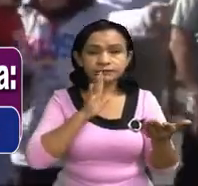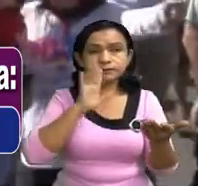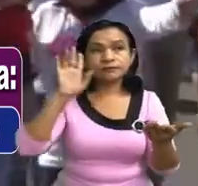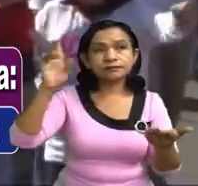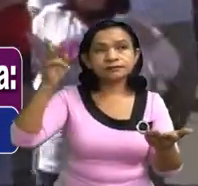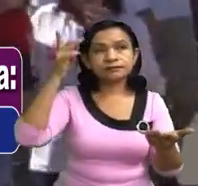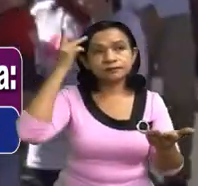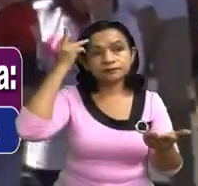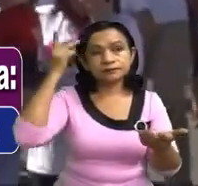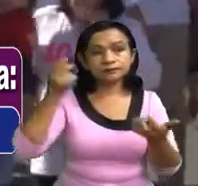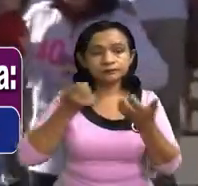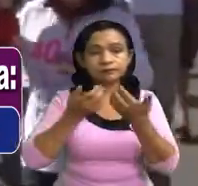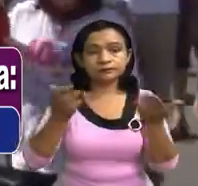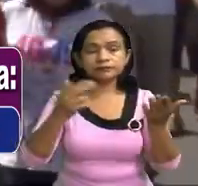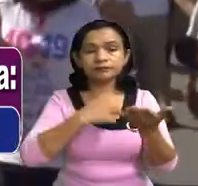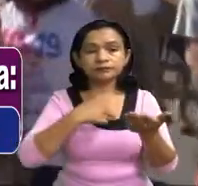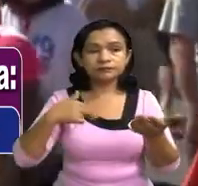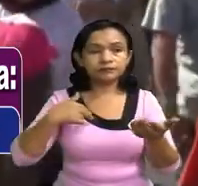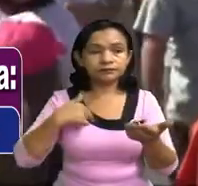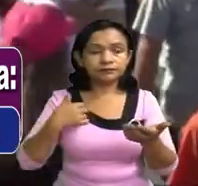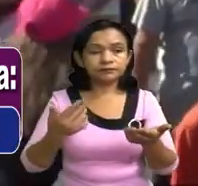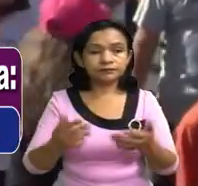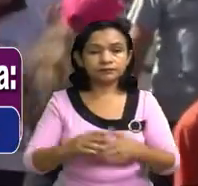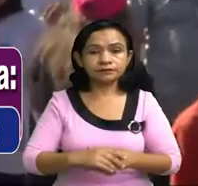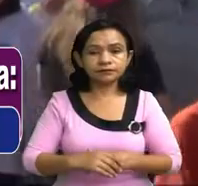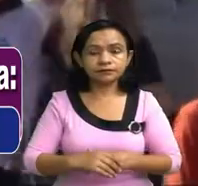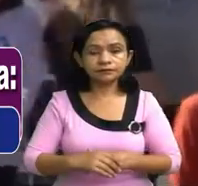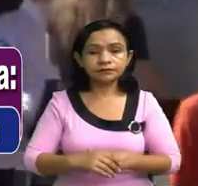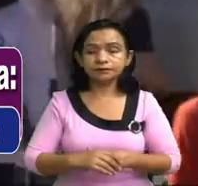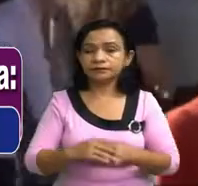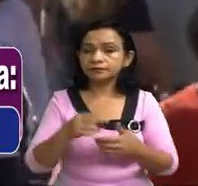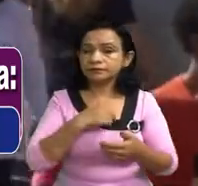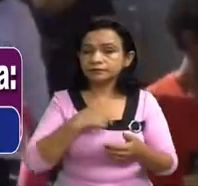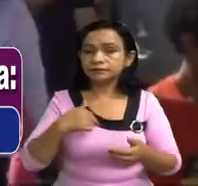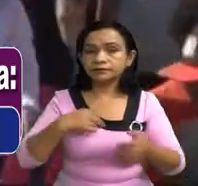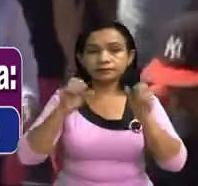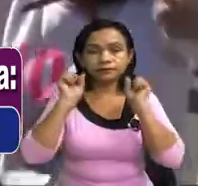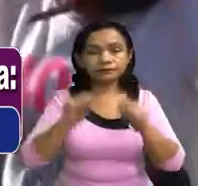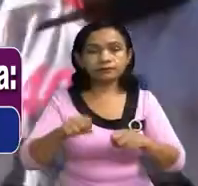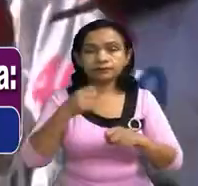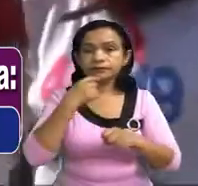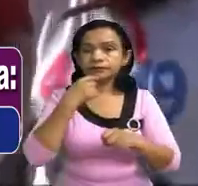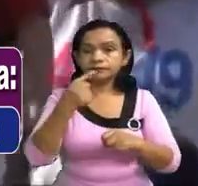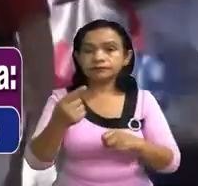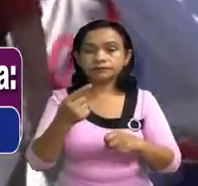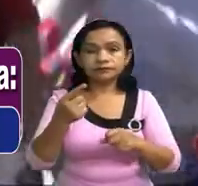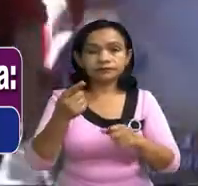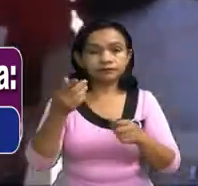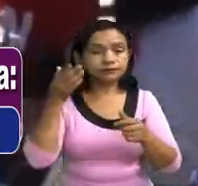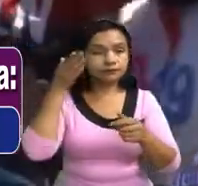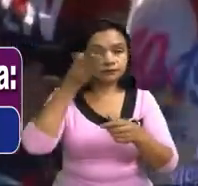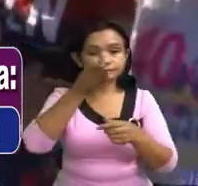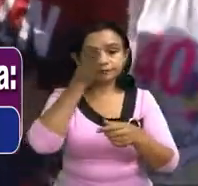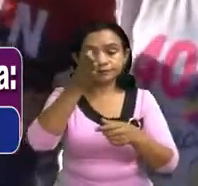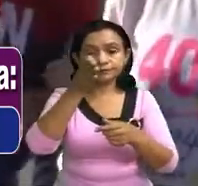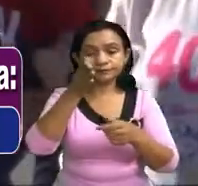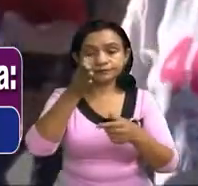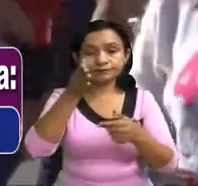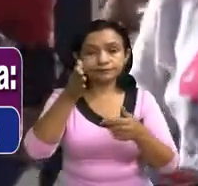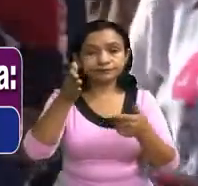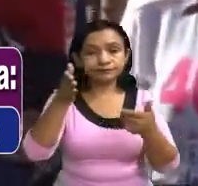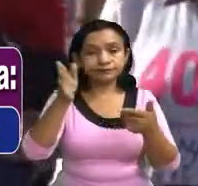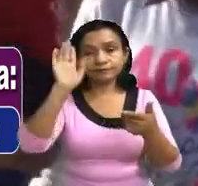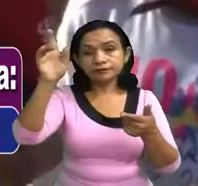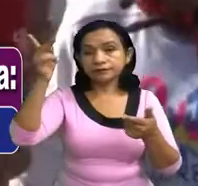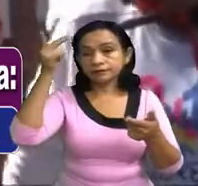políticos, porque actúan casi, podríamos decir, como gestores políticos? Y entonces